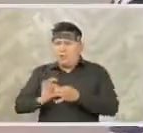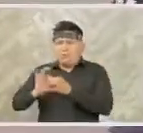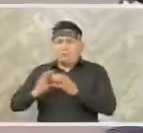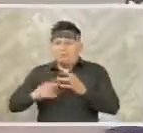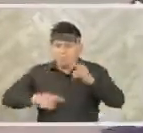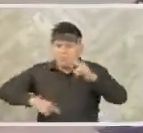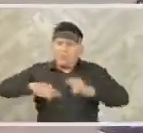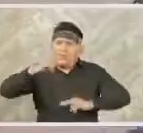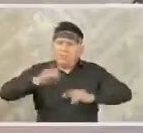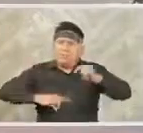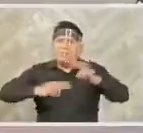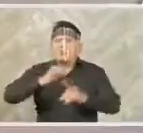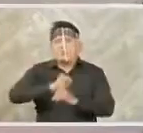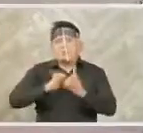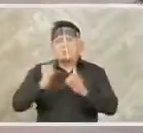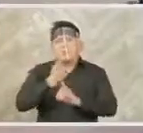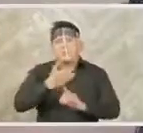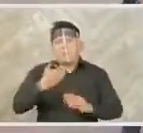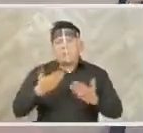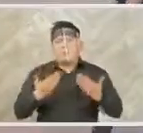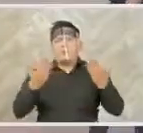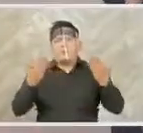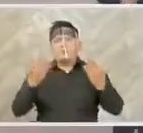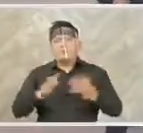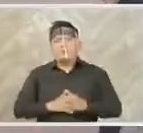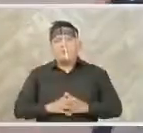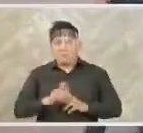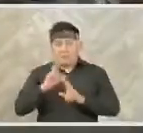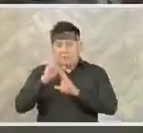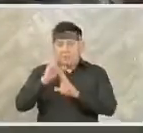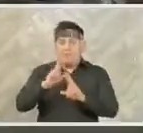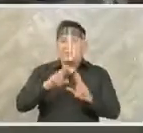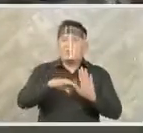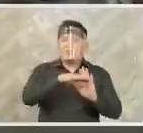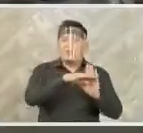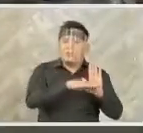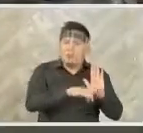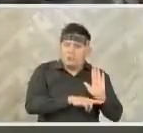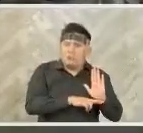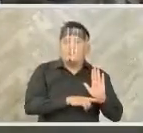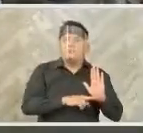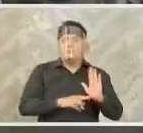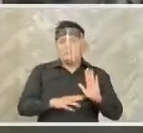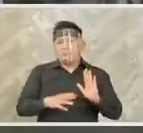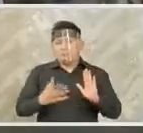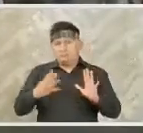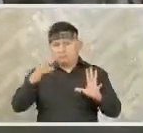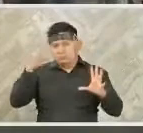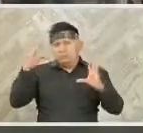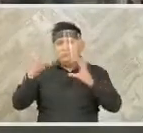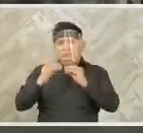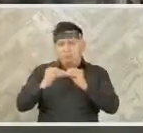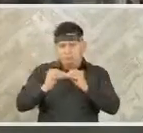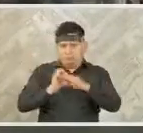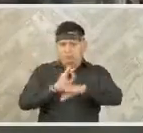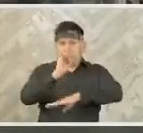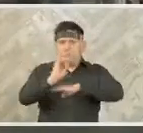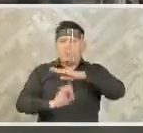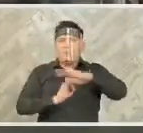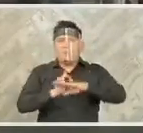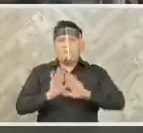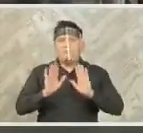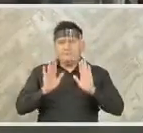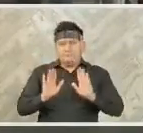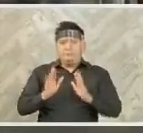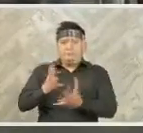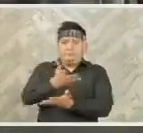queremos si respetamos las normas, los protocolos internacionales. Y ahí es donde está la verdadera